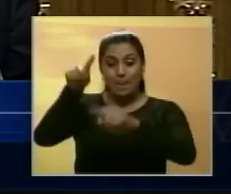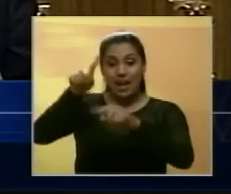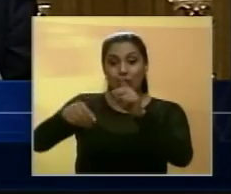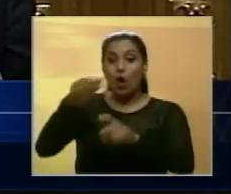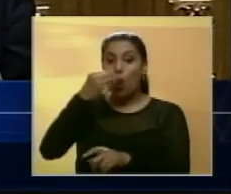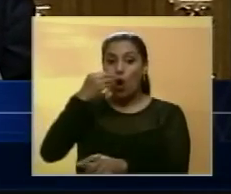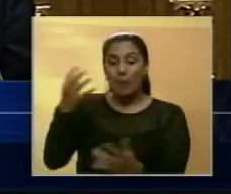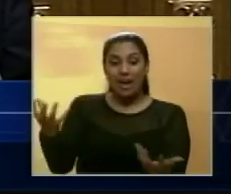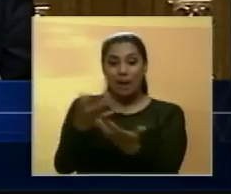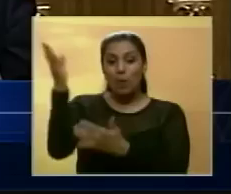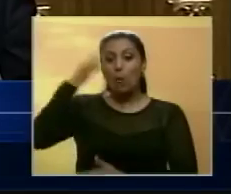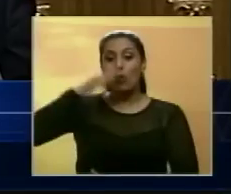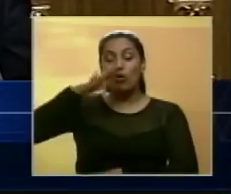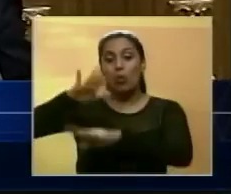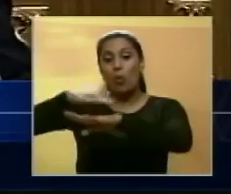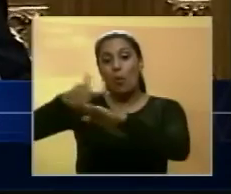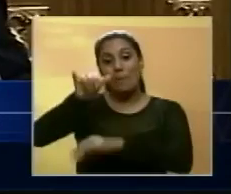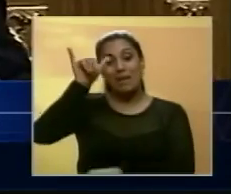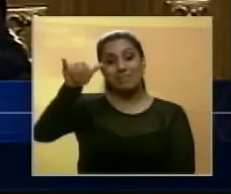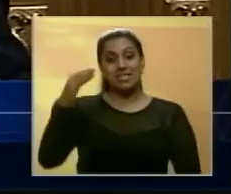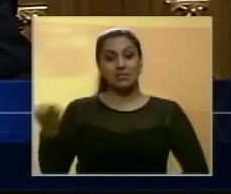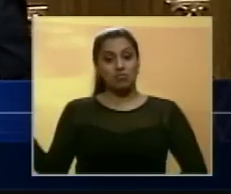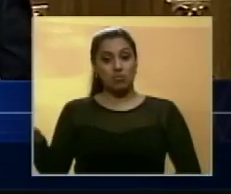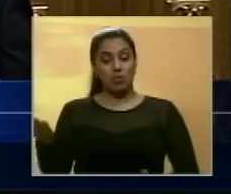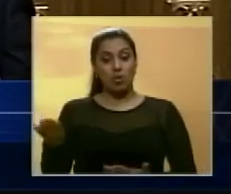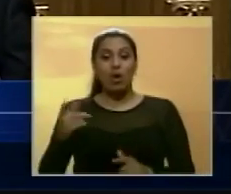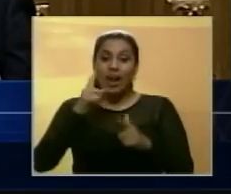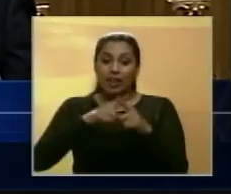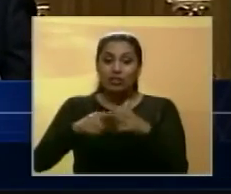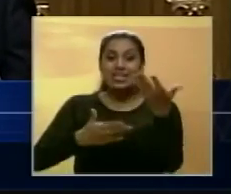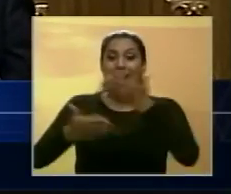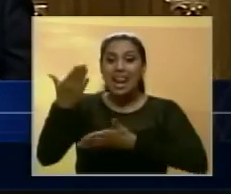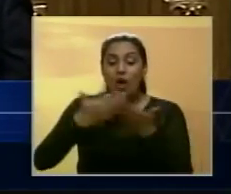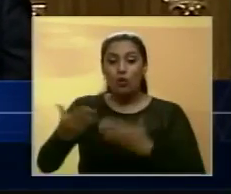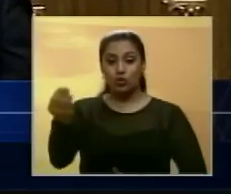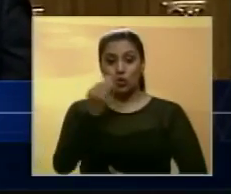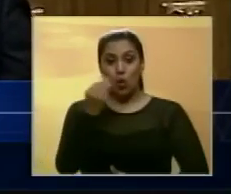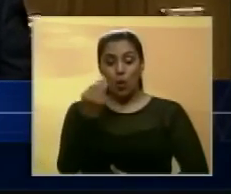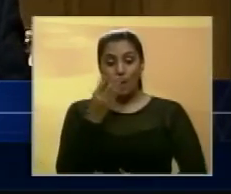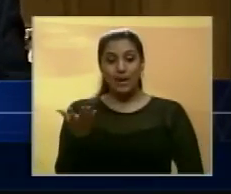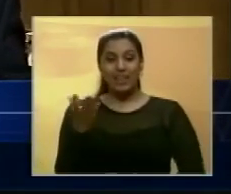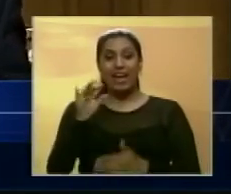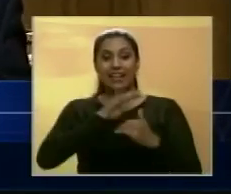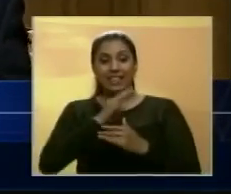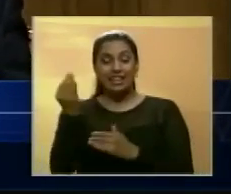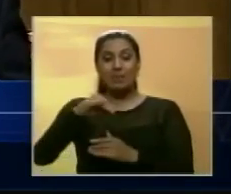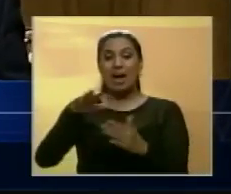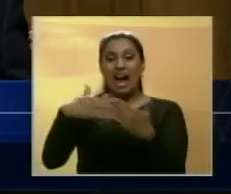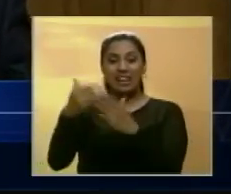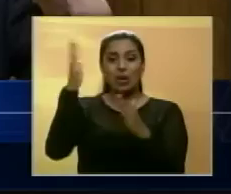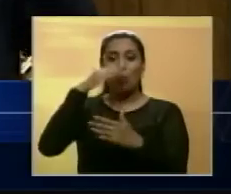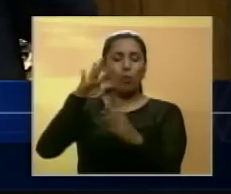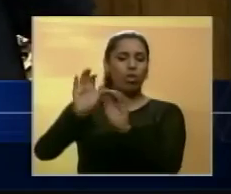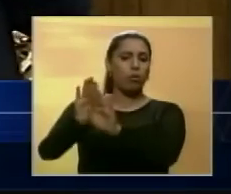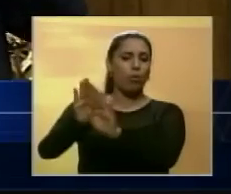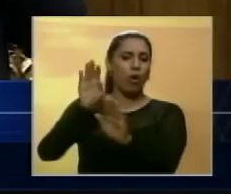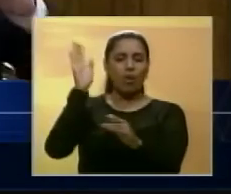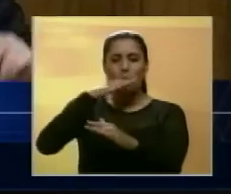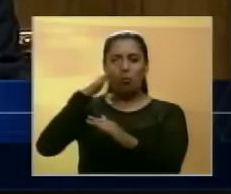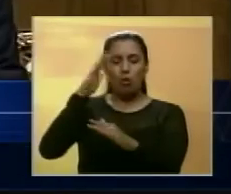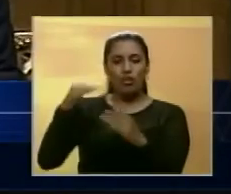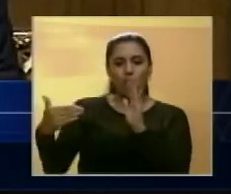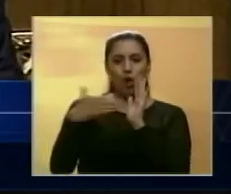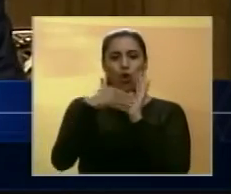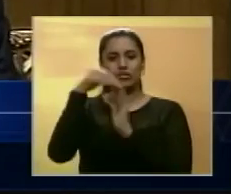productos que se pudrieron por culpa de ellos. Es decir, que el negocio de los alimentos vaya hasta que se pudran en contra